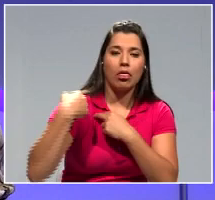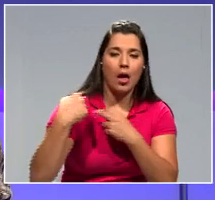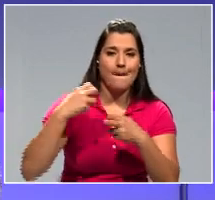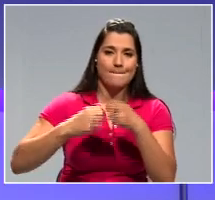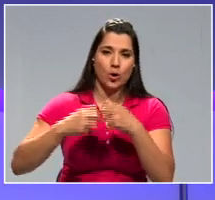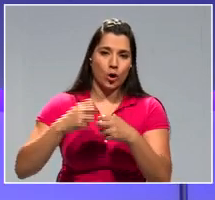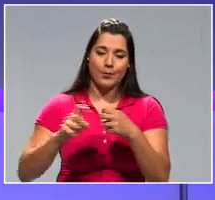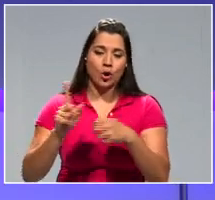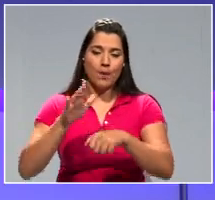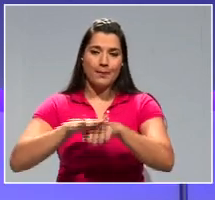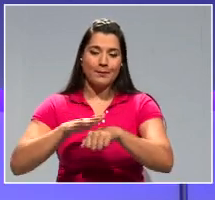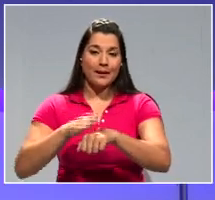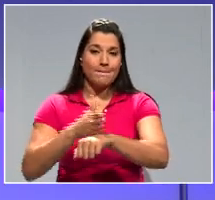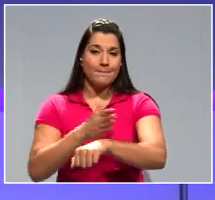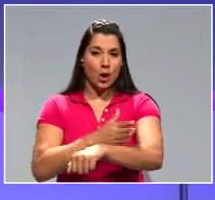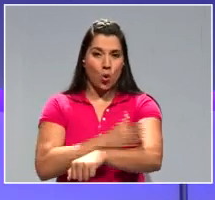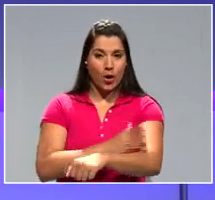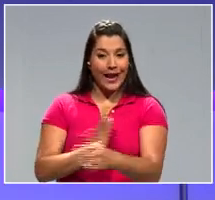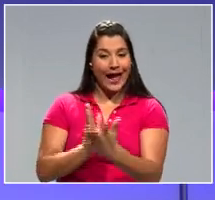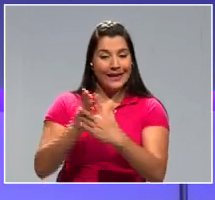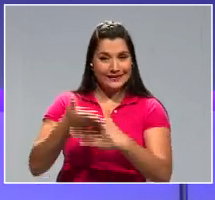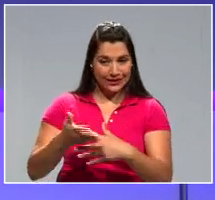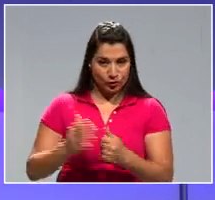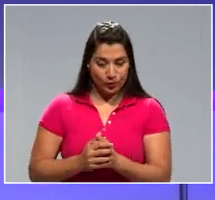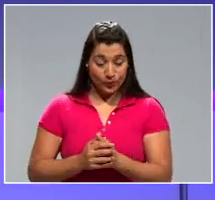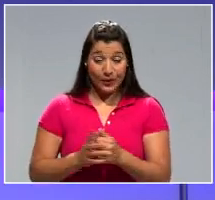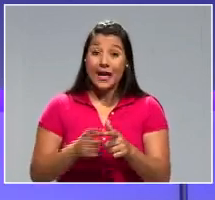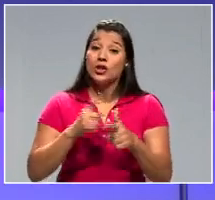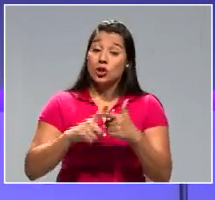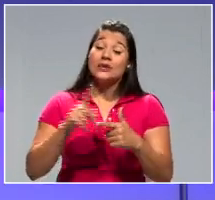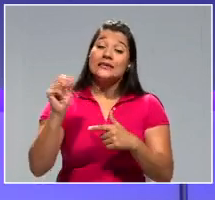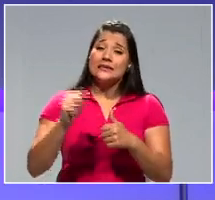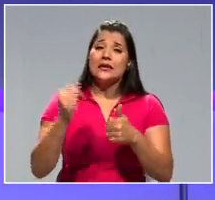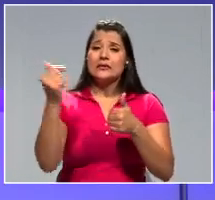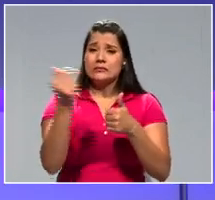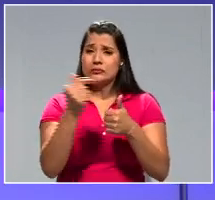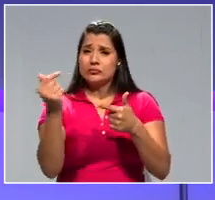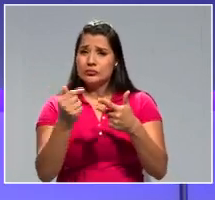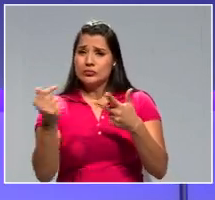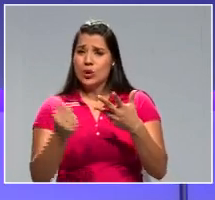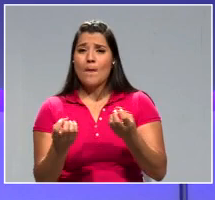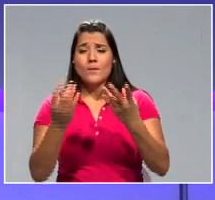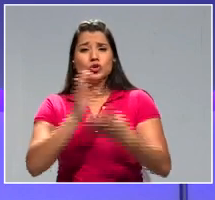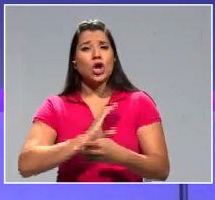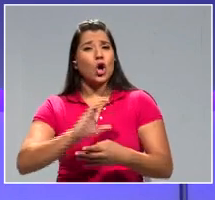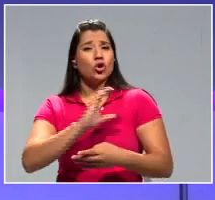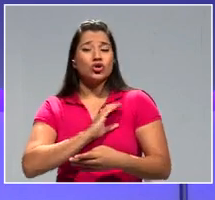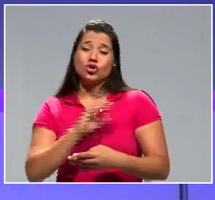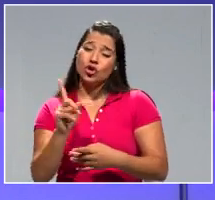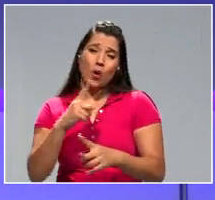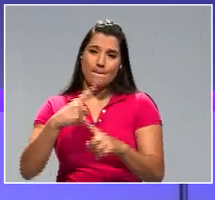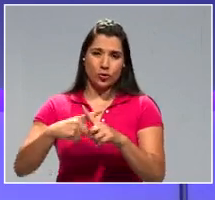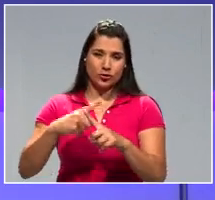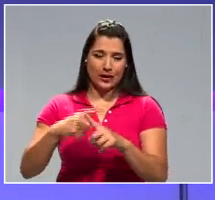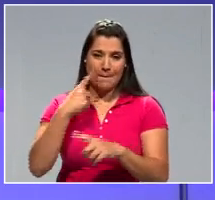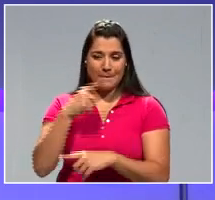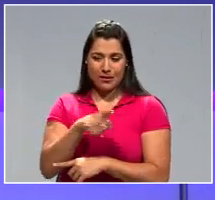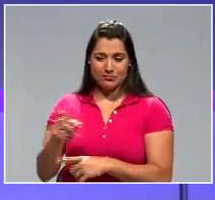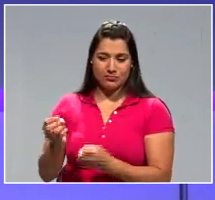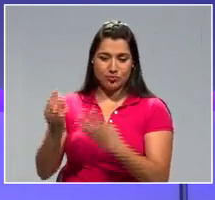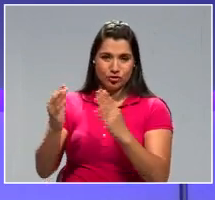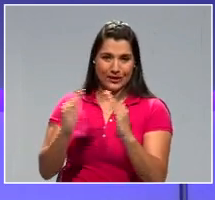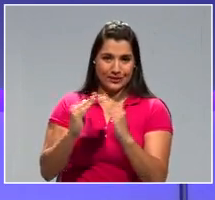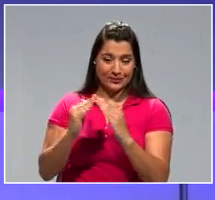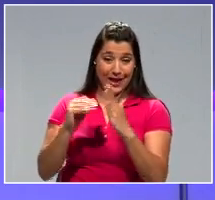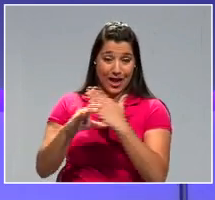que les impiden mejorar ese acceso, ¿verdad? Entonces, sí es un conjunto, digamos, de condiciones muy desfavorables para muchos hogares